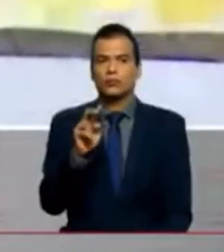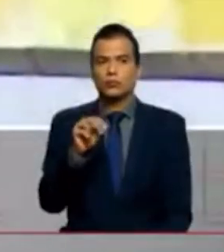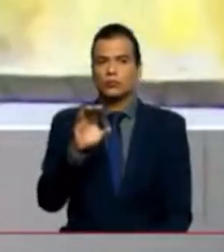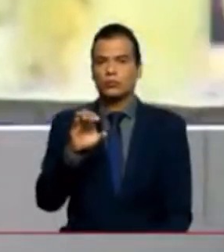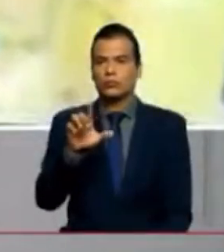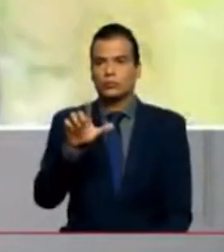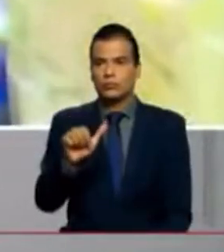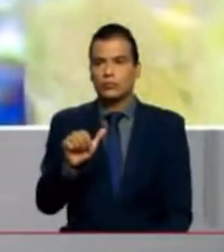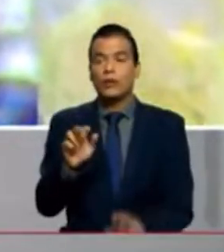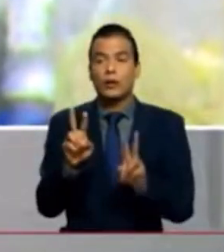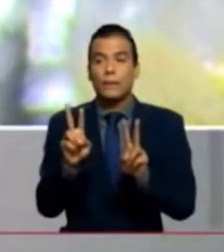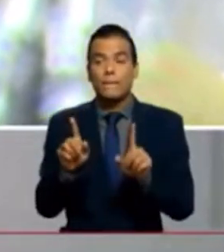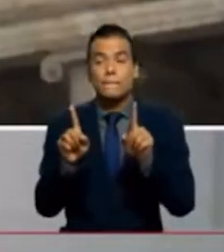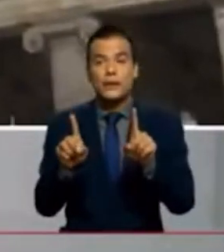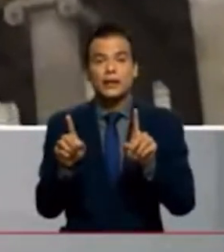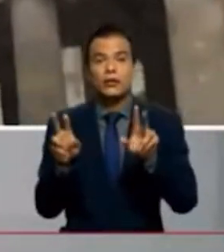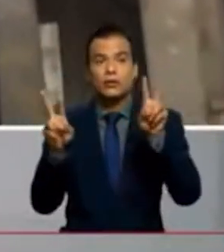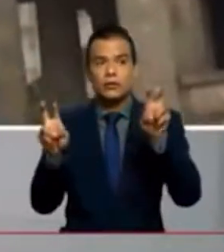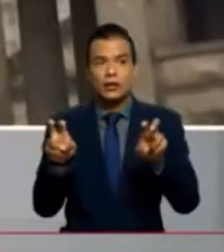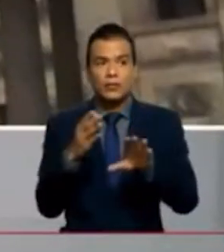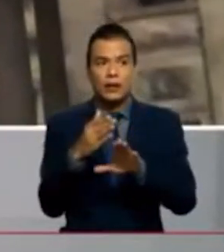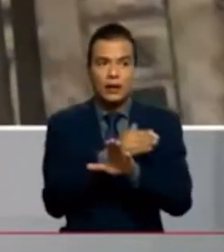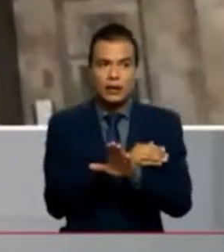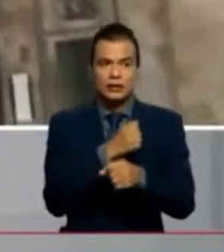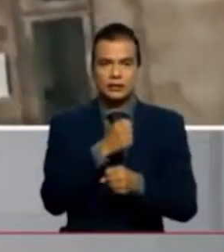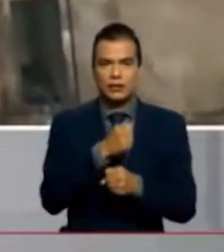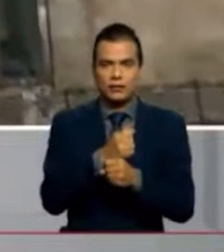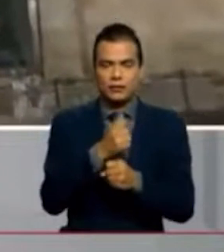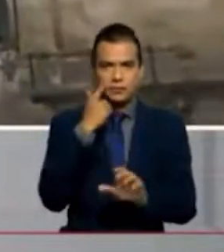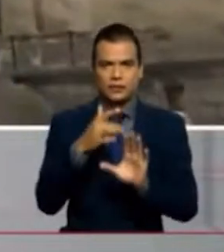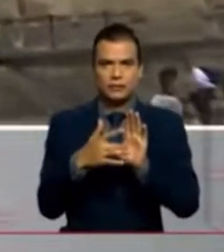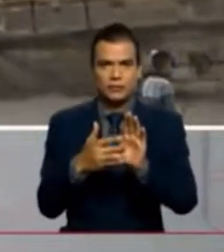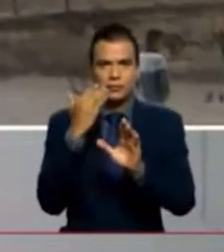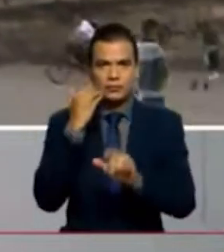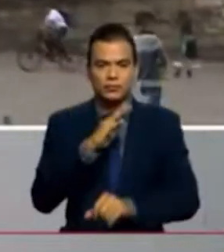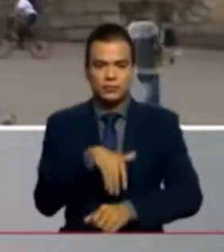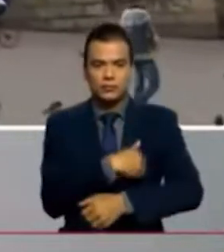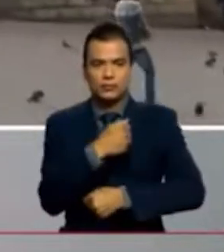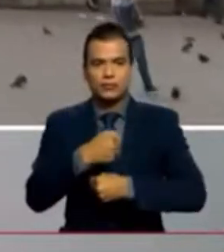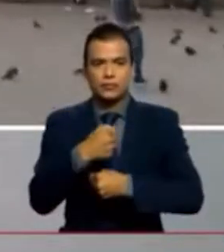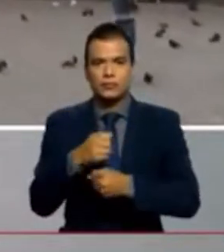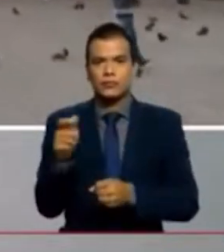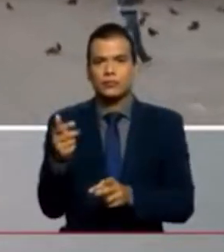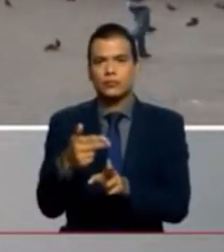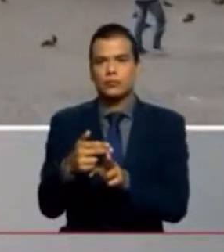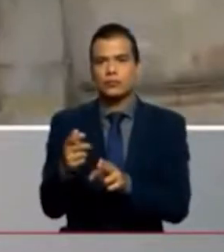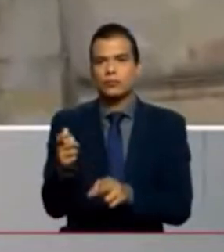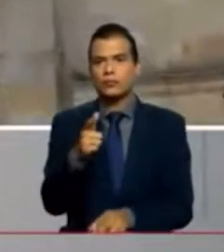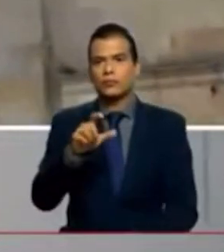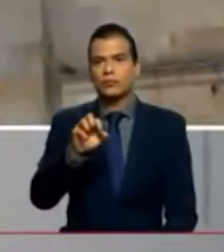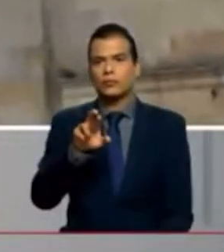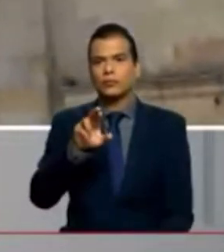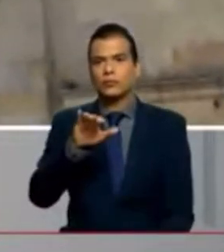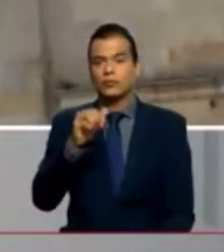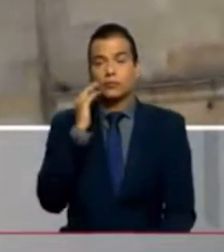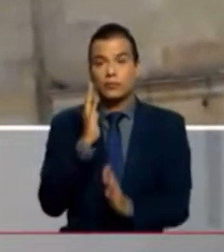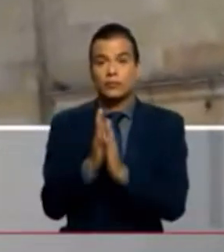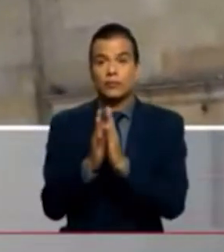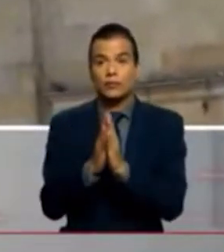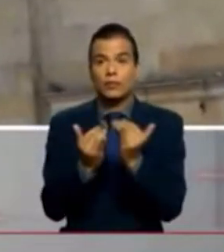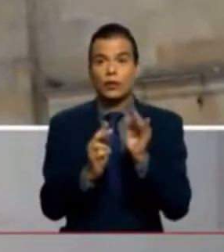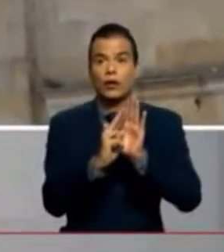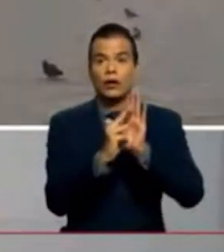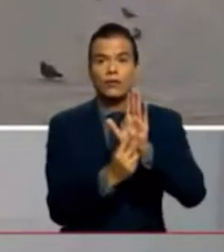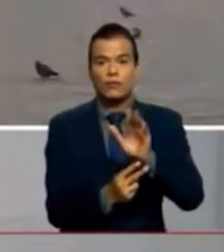Vamos con el tema del trabajo. La ministra del Trabajo, Gloria Inés Ramírez, confirmó que la reforma laboral clave del gobierno